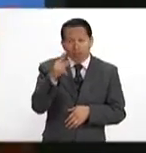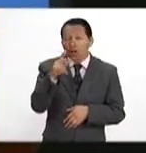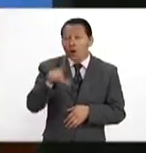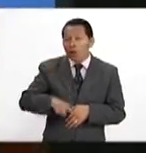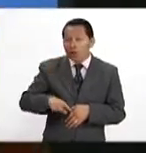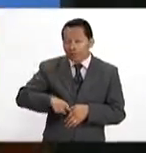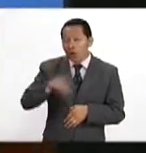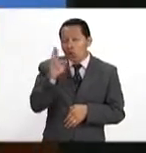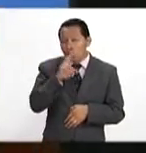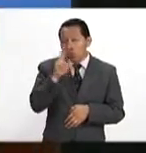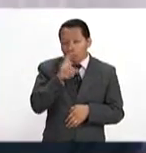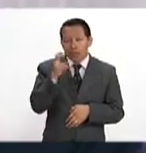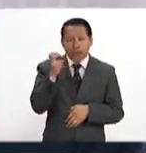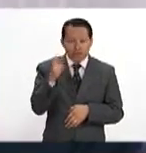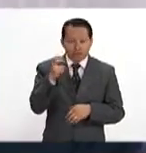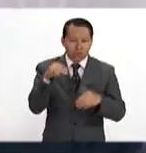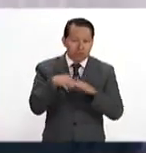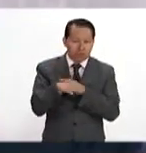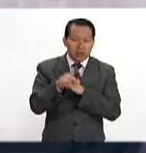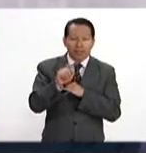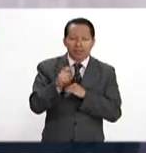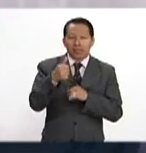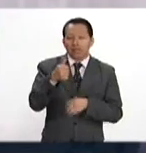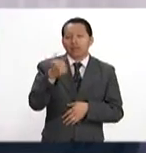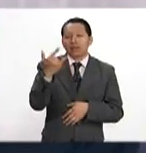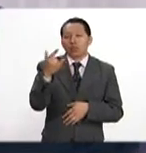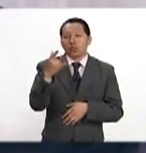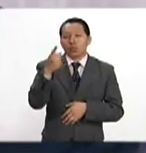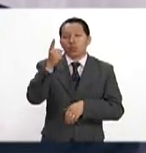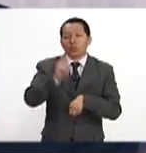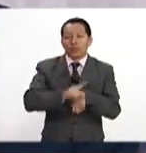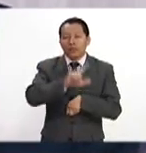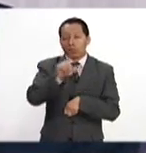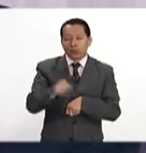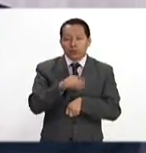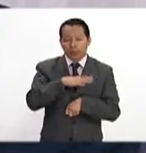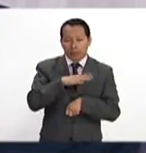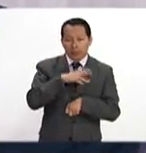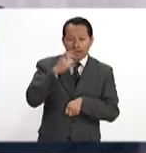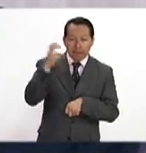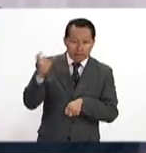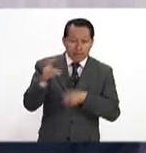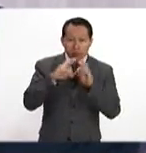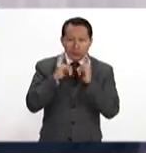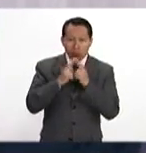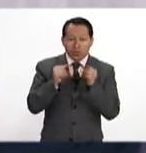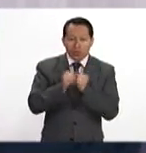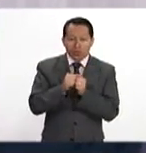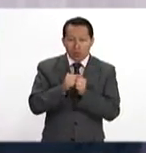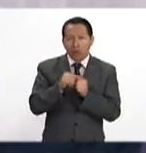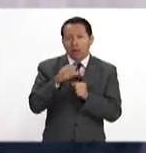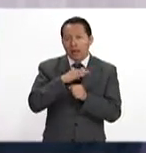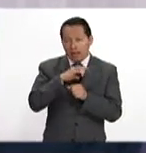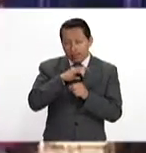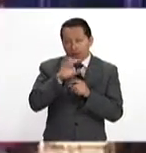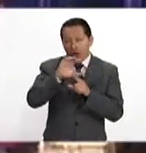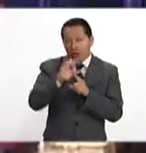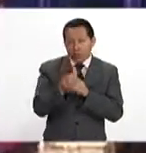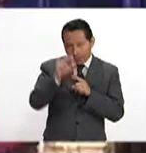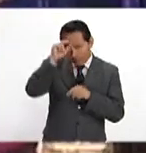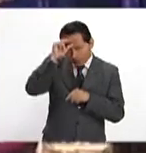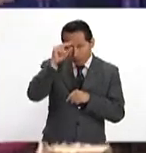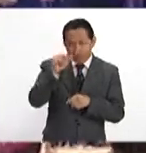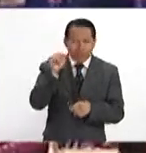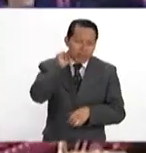Rusia. La operación se realizó el 26 de julio, solo un día después de que Manafort se reuniera con el Comité de Inteligencia del Senado,